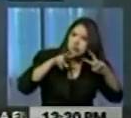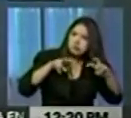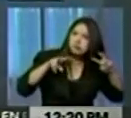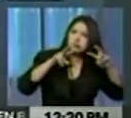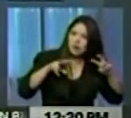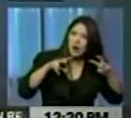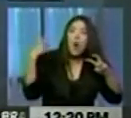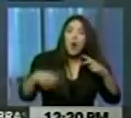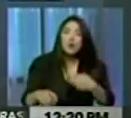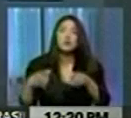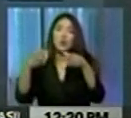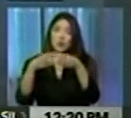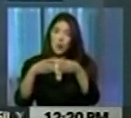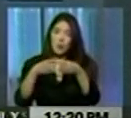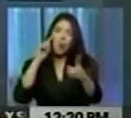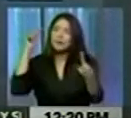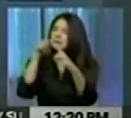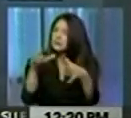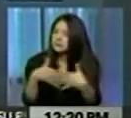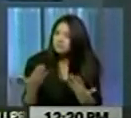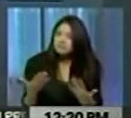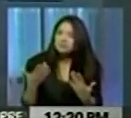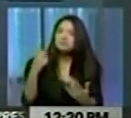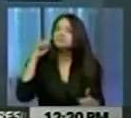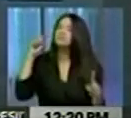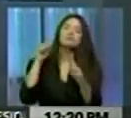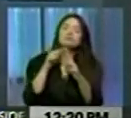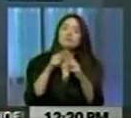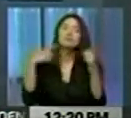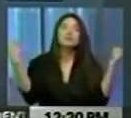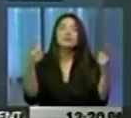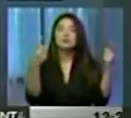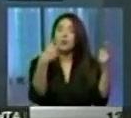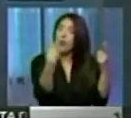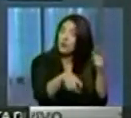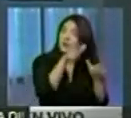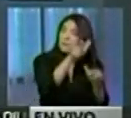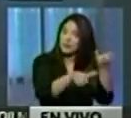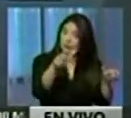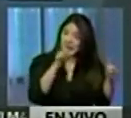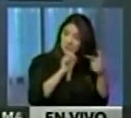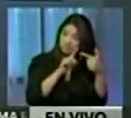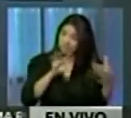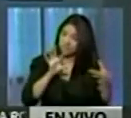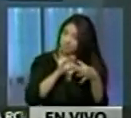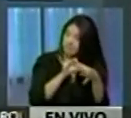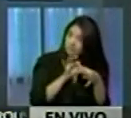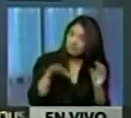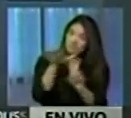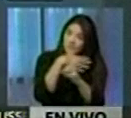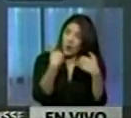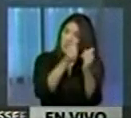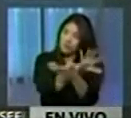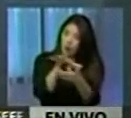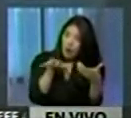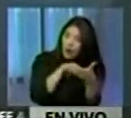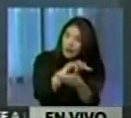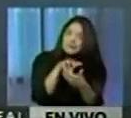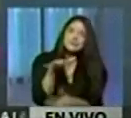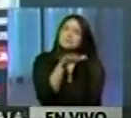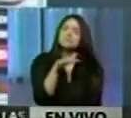de inteligencia y seguridad ciudadana buscan activamente a varios sujetos que guardan relación en los hechos de violencia